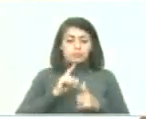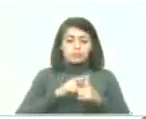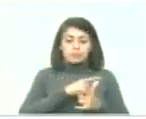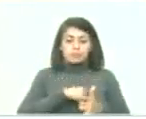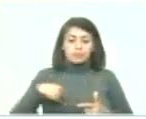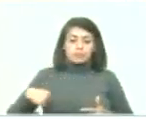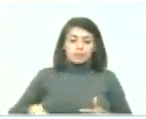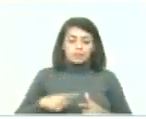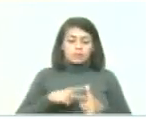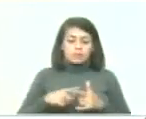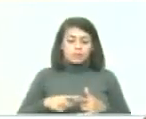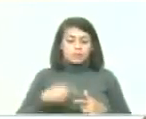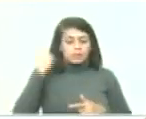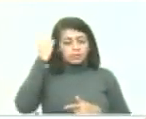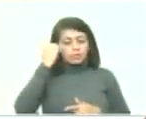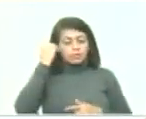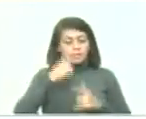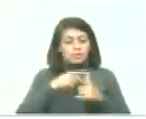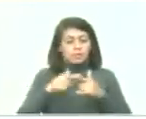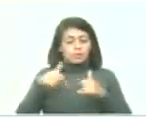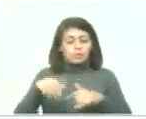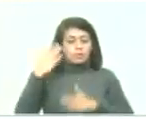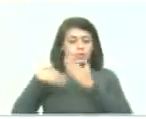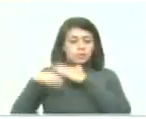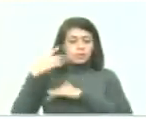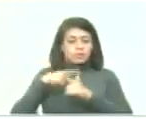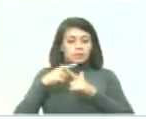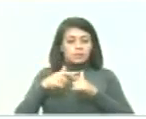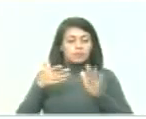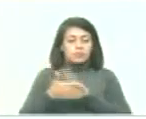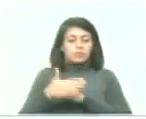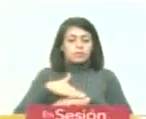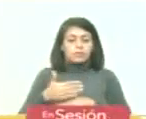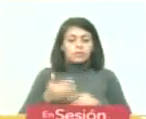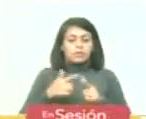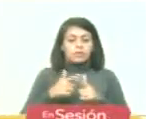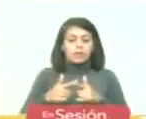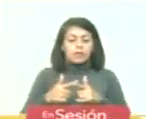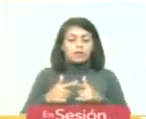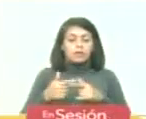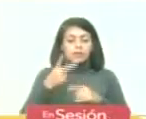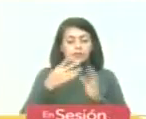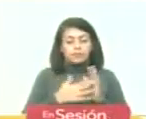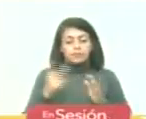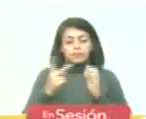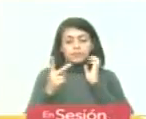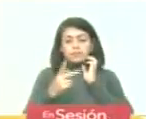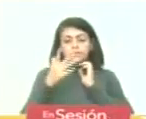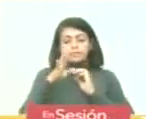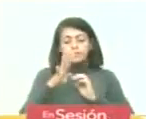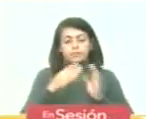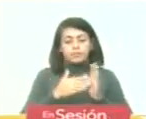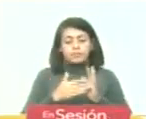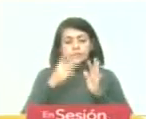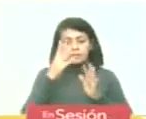China. Considerando que el pasado 28 de junio de 2022 se cumplieron 48